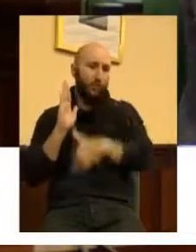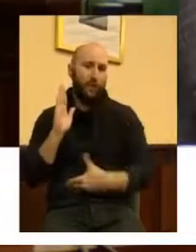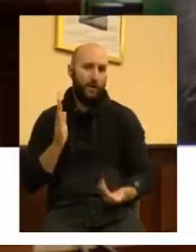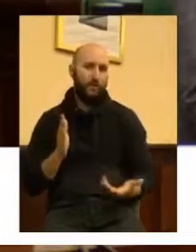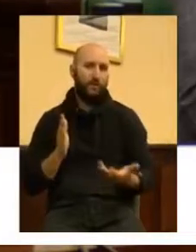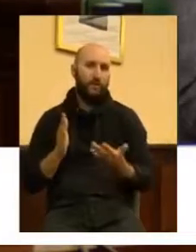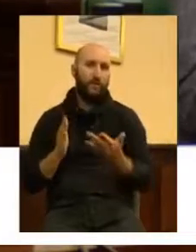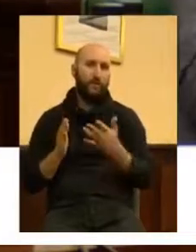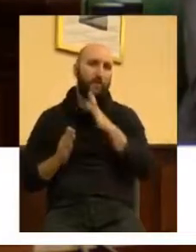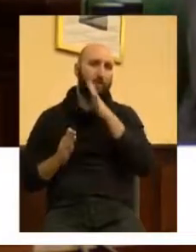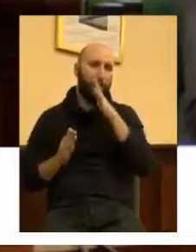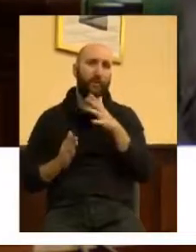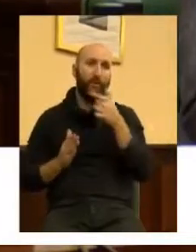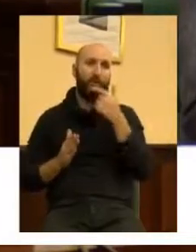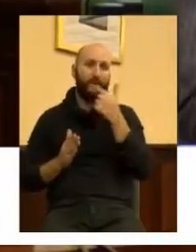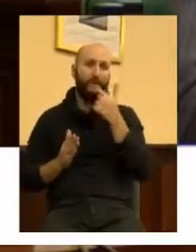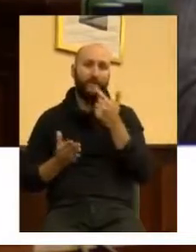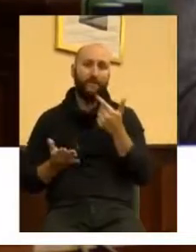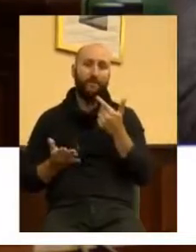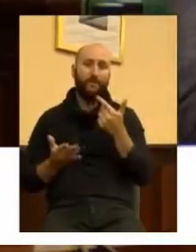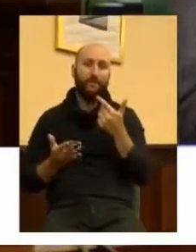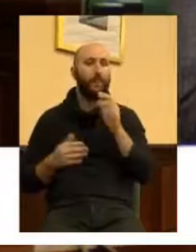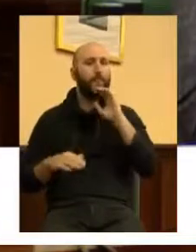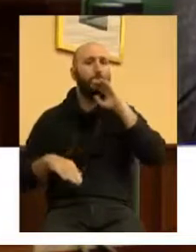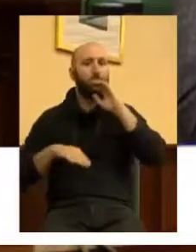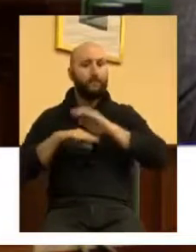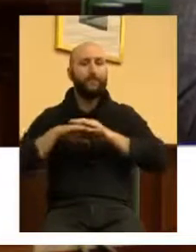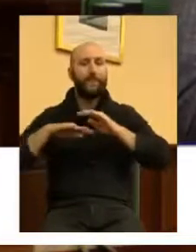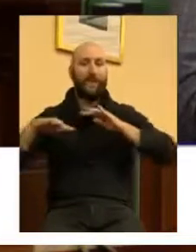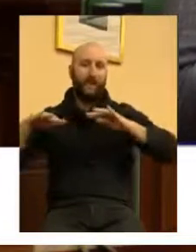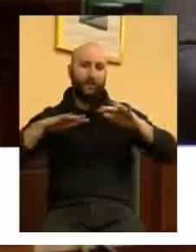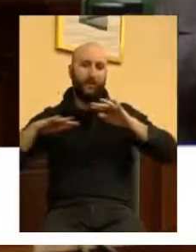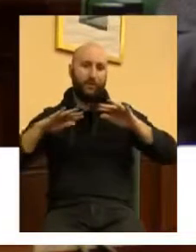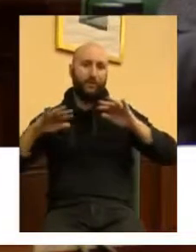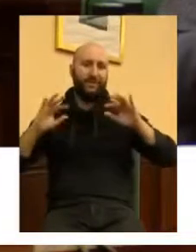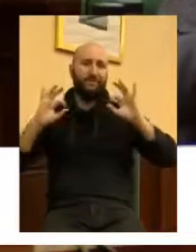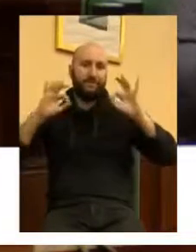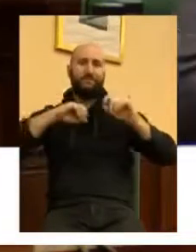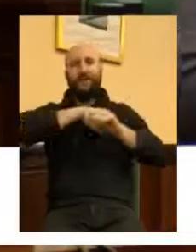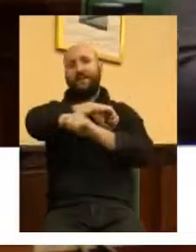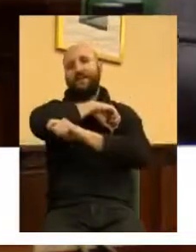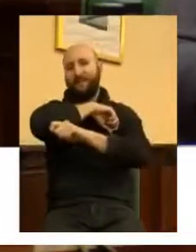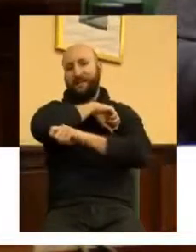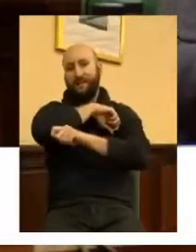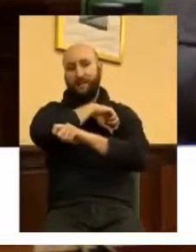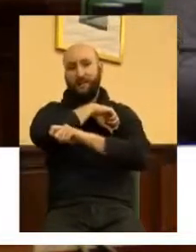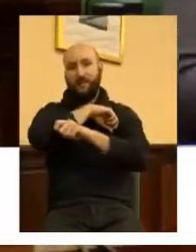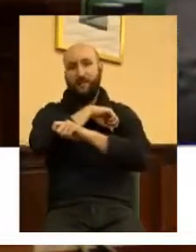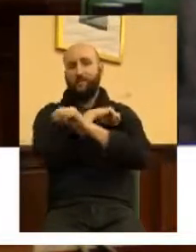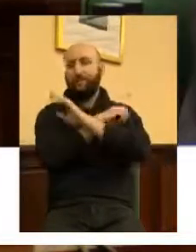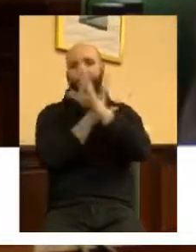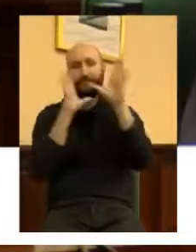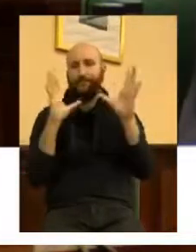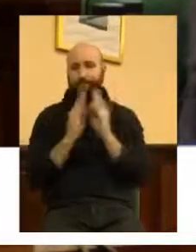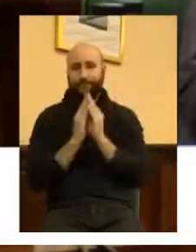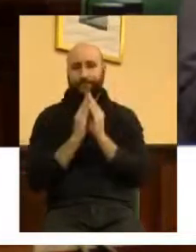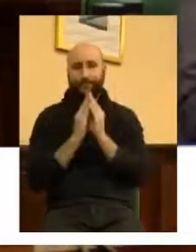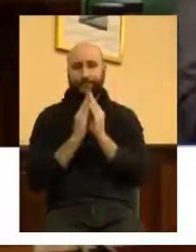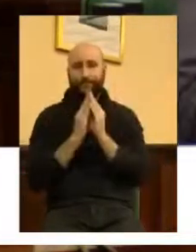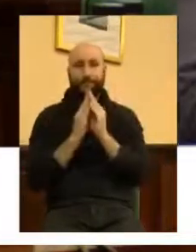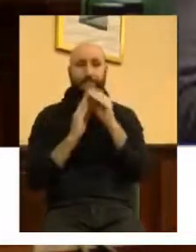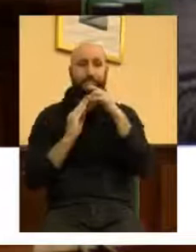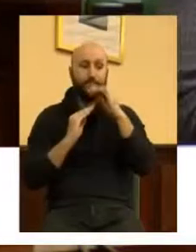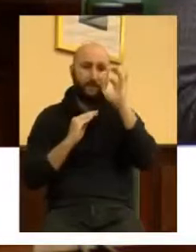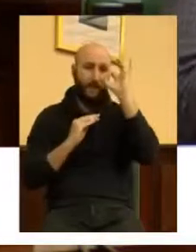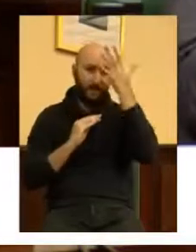precisamente porque sabemos que responde a actuaciones estratégicas. En fin, una